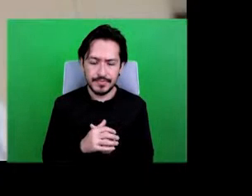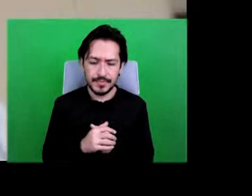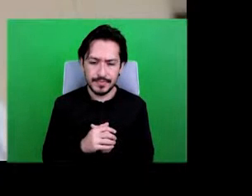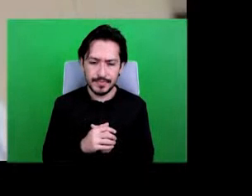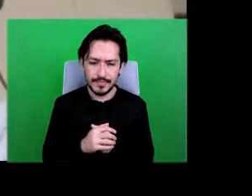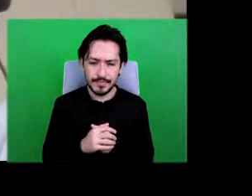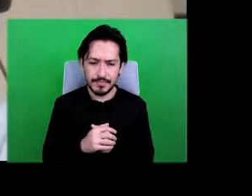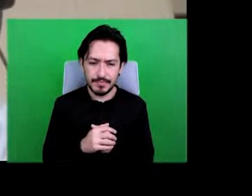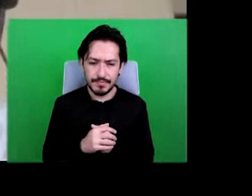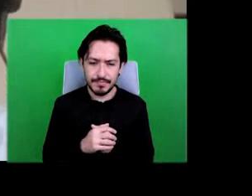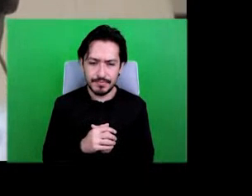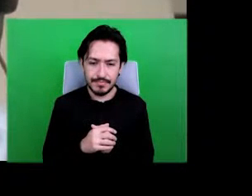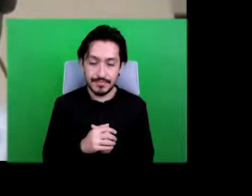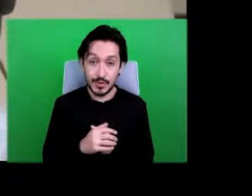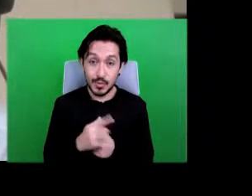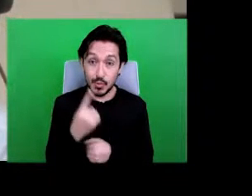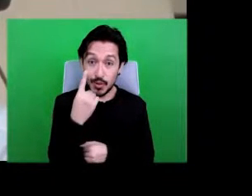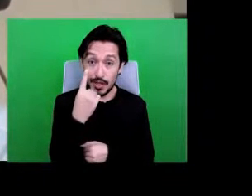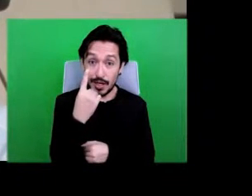¿En una sola palabra?